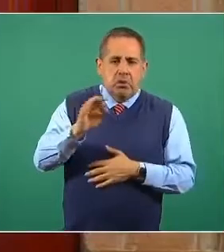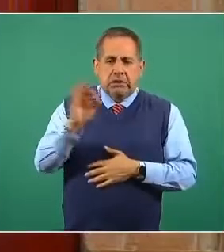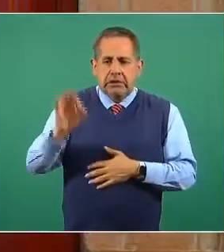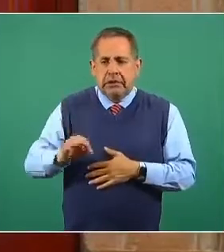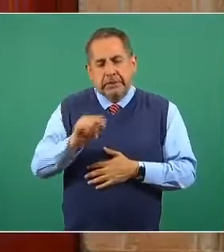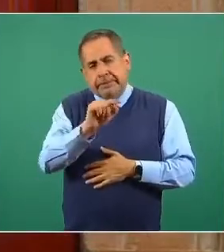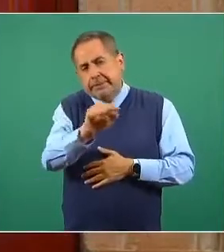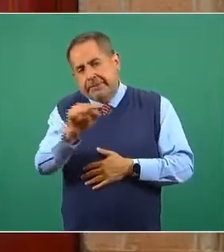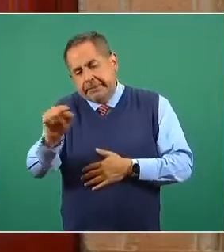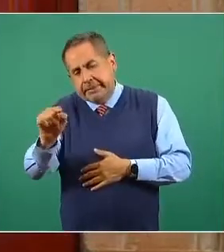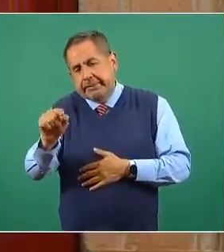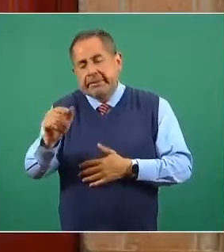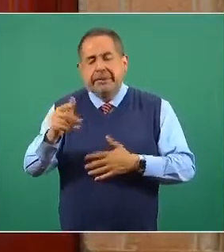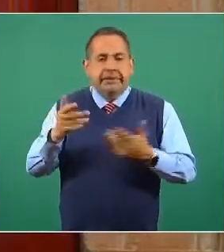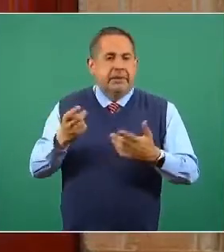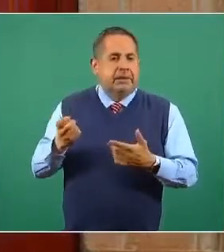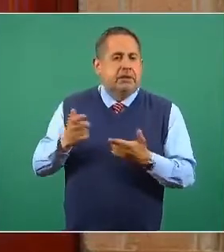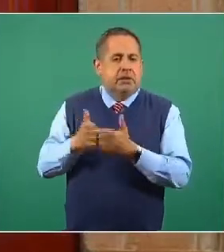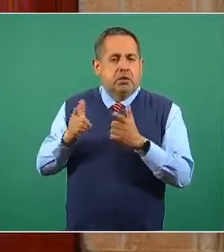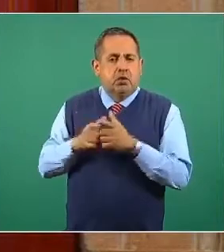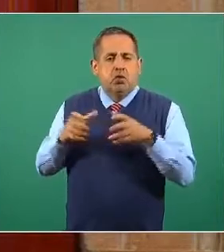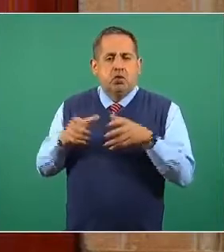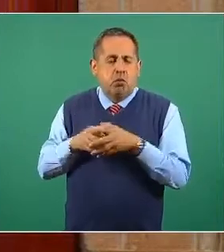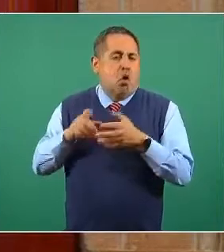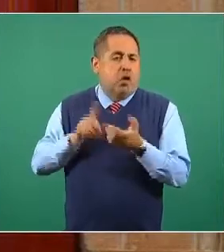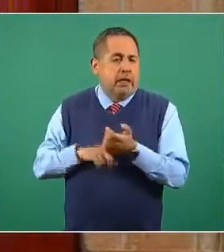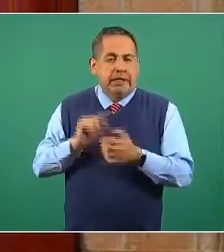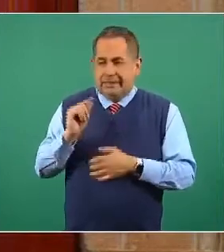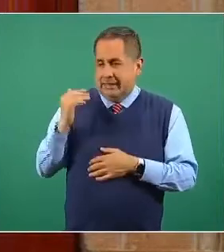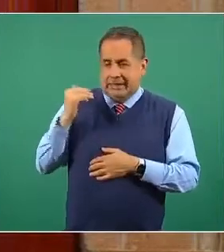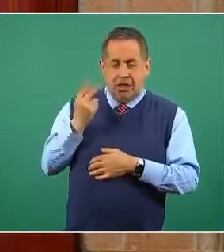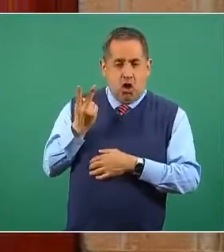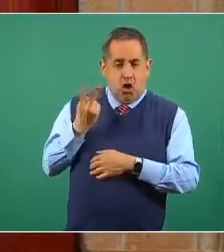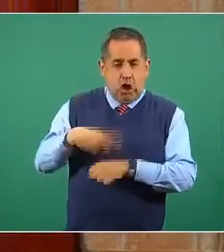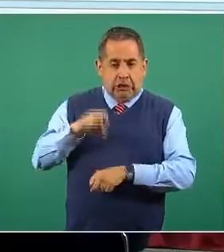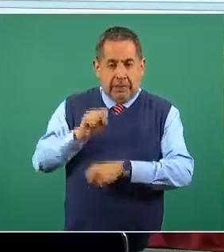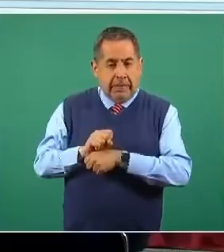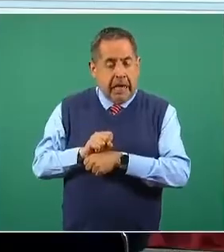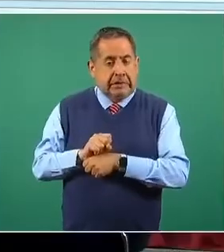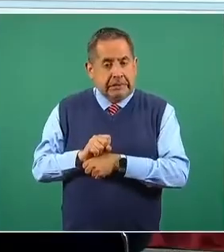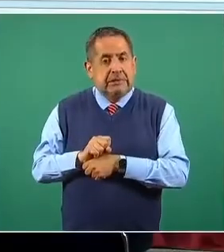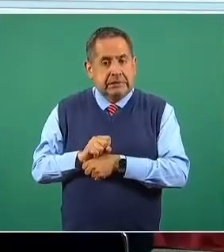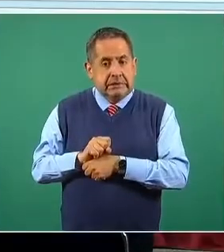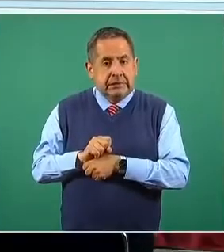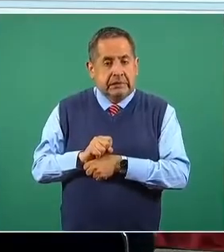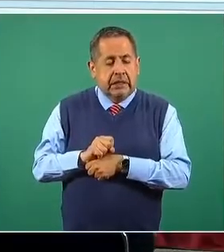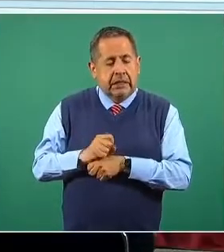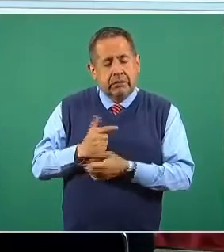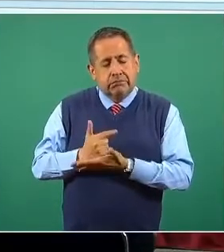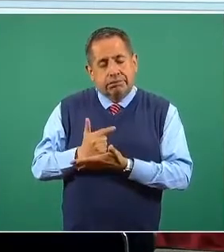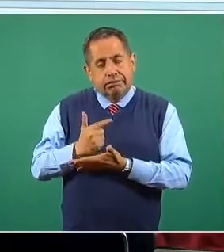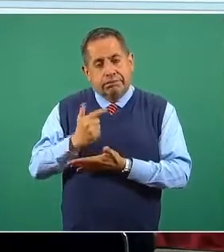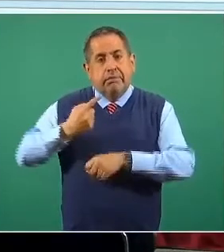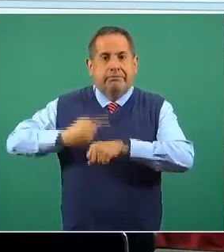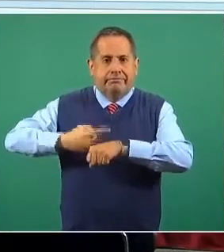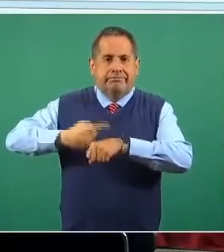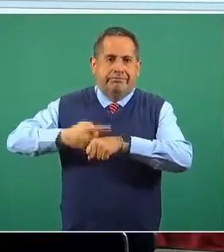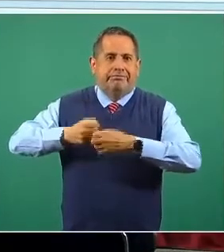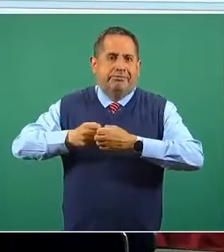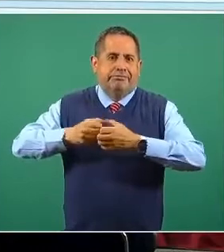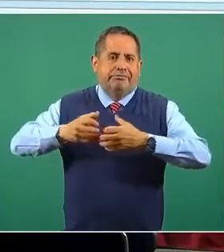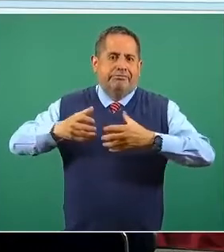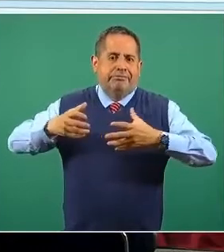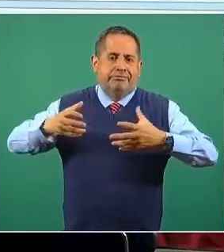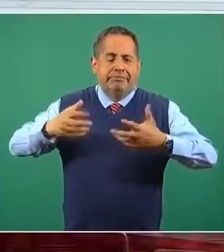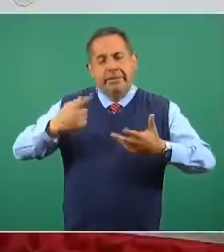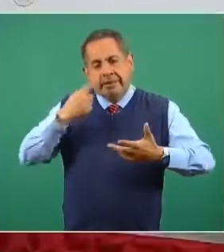6% en relación a este grupo, que es el que en las últimas 2 semanas ha desarrollado la enfermedad, y por lo tanto